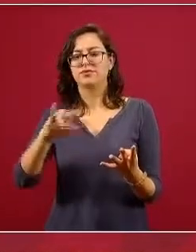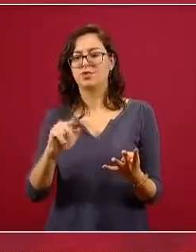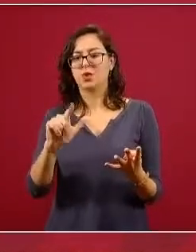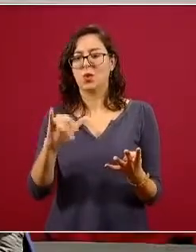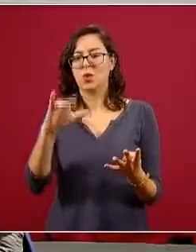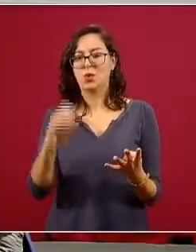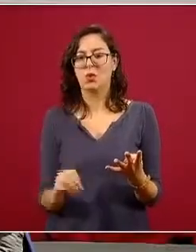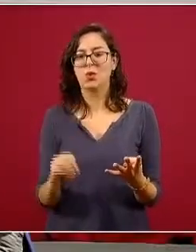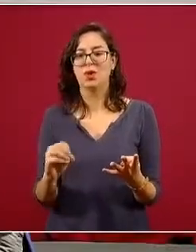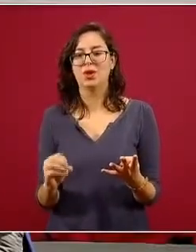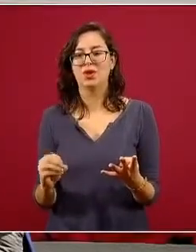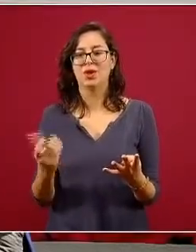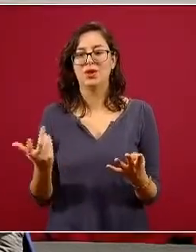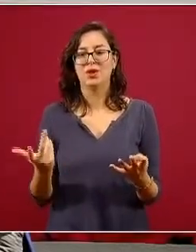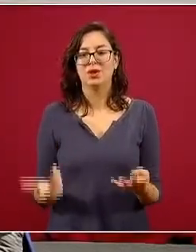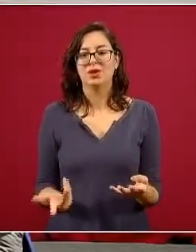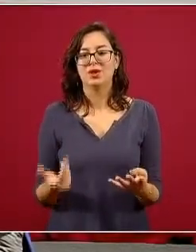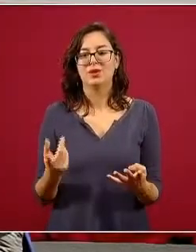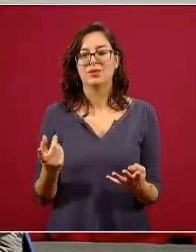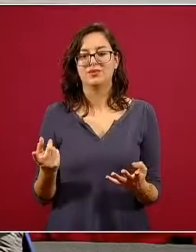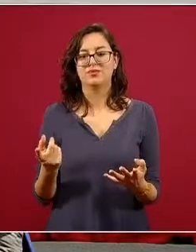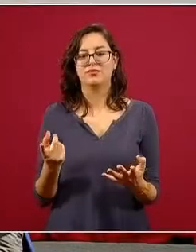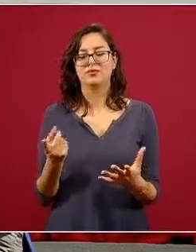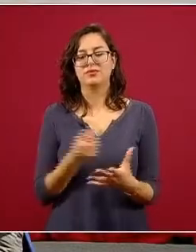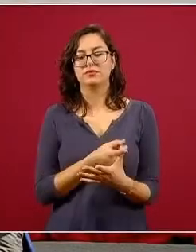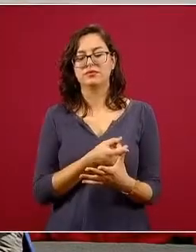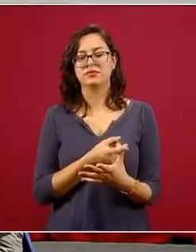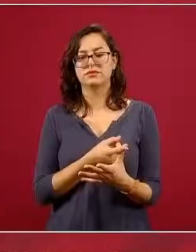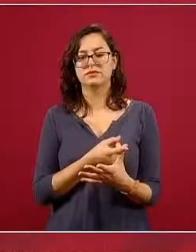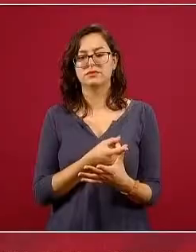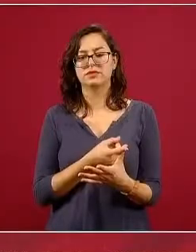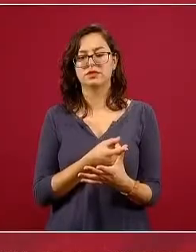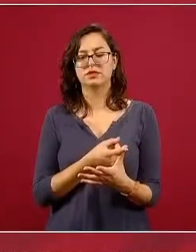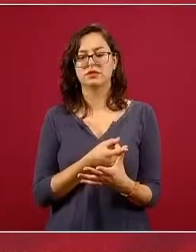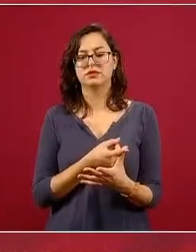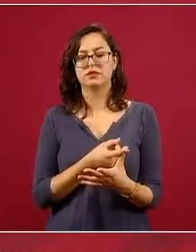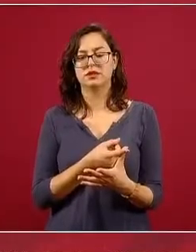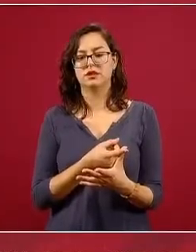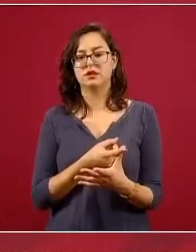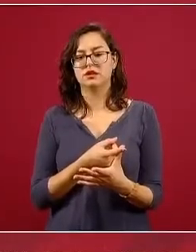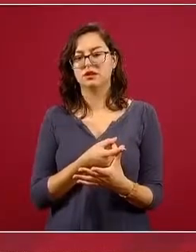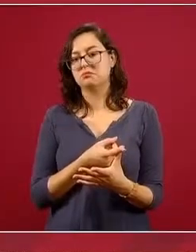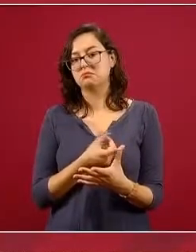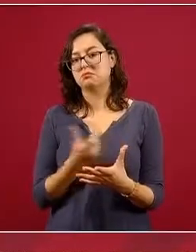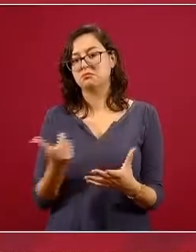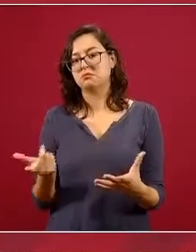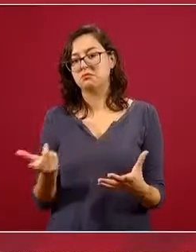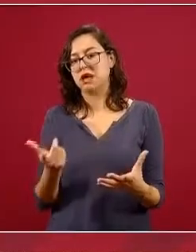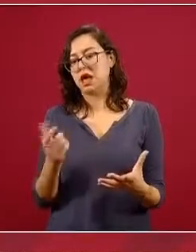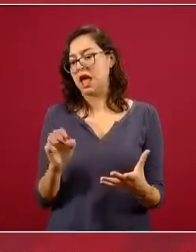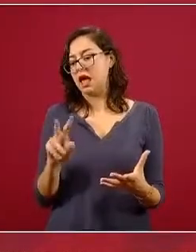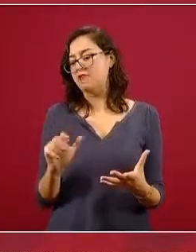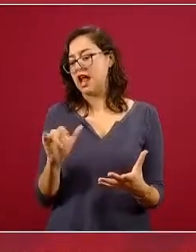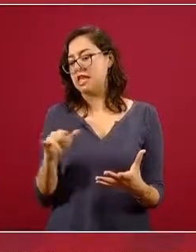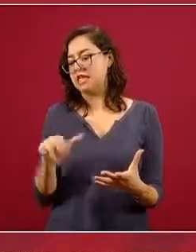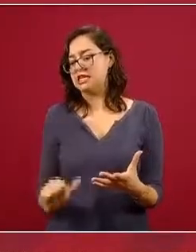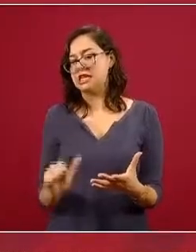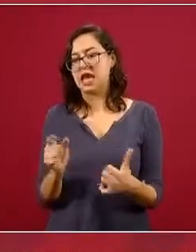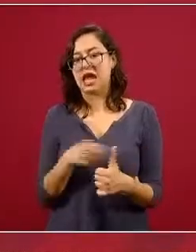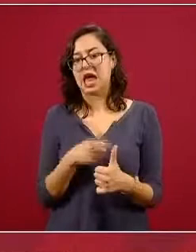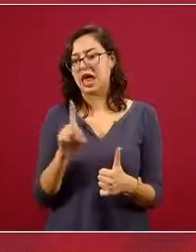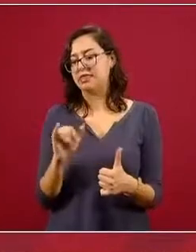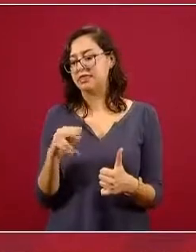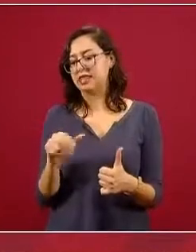Julio, siempre le cambio de nombre, el doctor Jorge Julio González Olvera, la doctora Evalina Barrón,